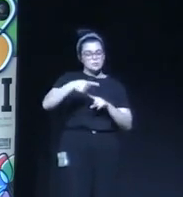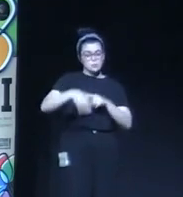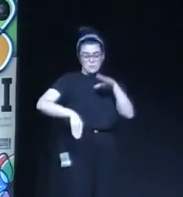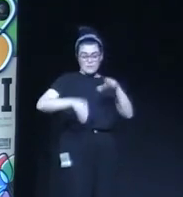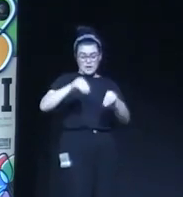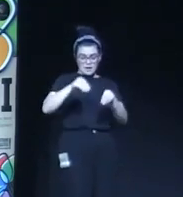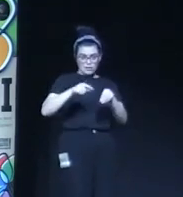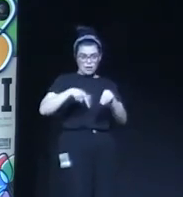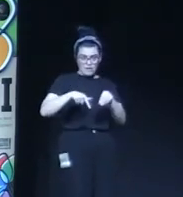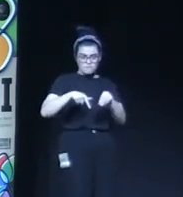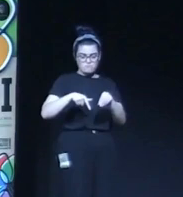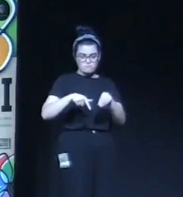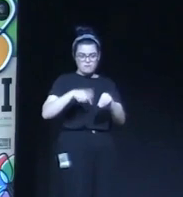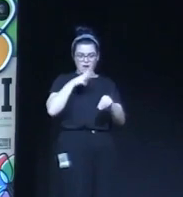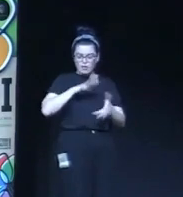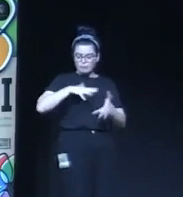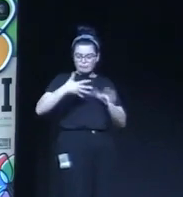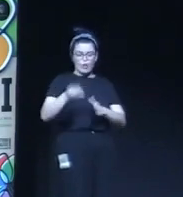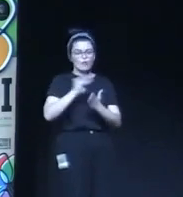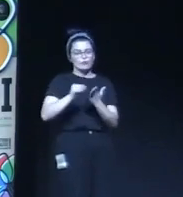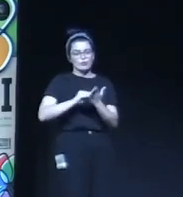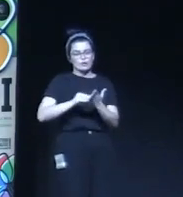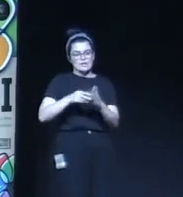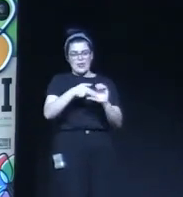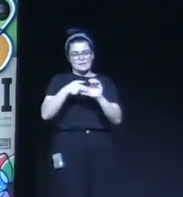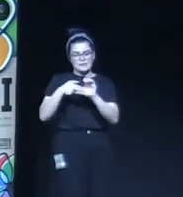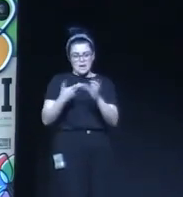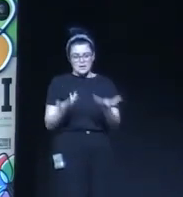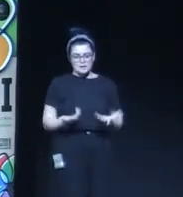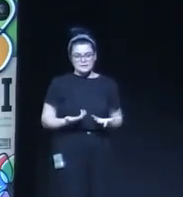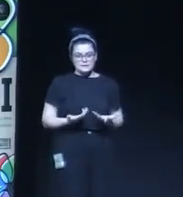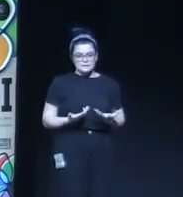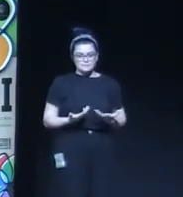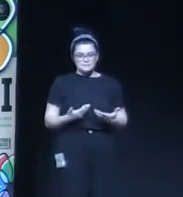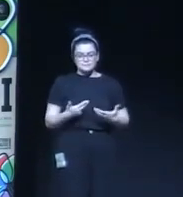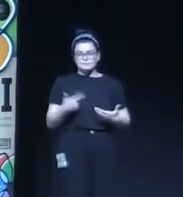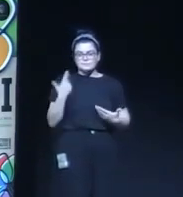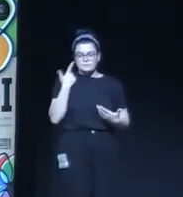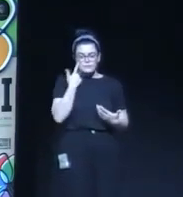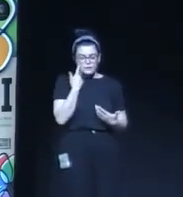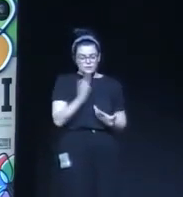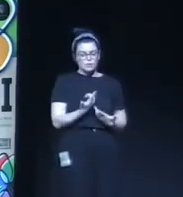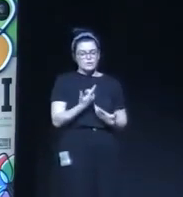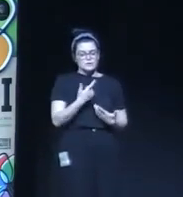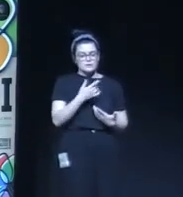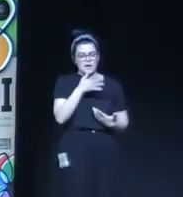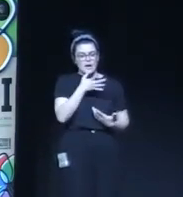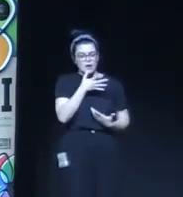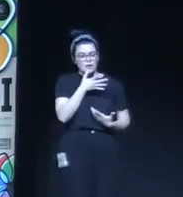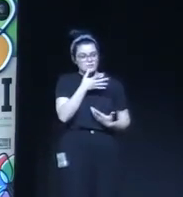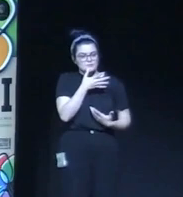oficinas de la refinería. Por eso se ve este caso concreto, la refinería entró dentro del pueblo, porque a veces